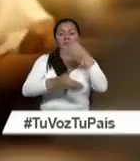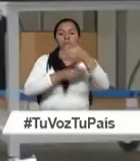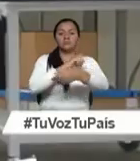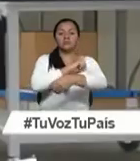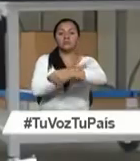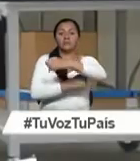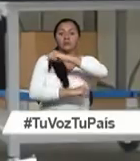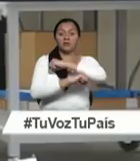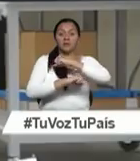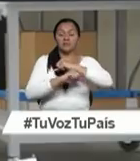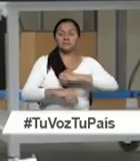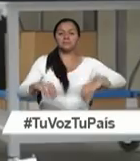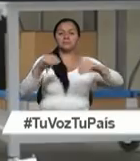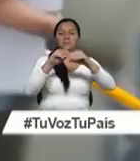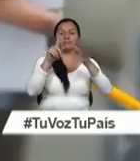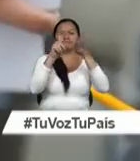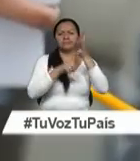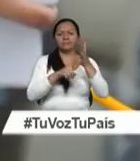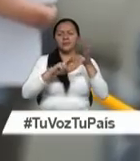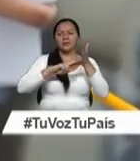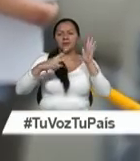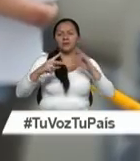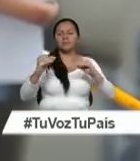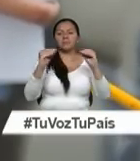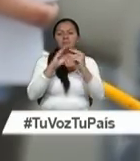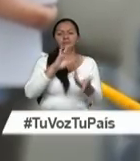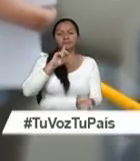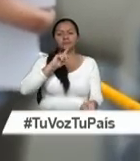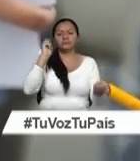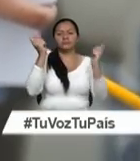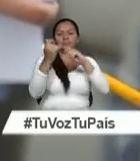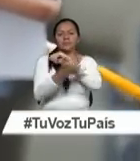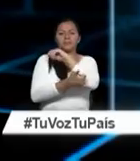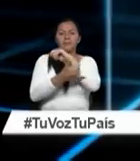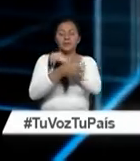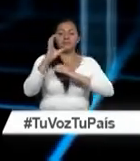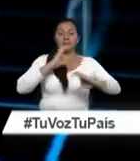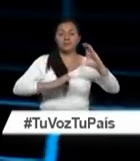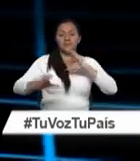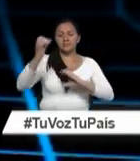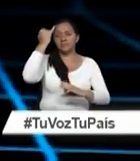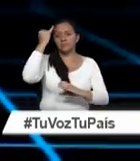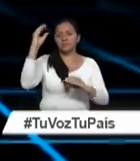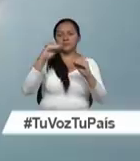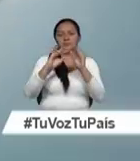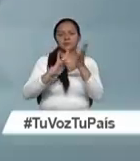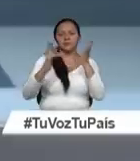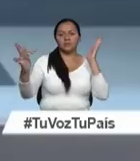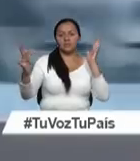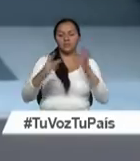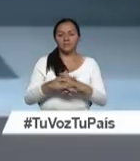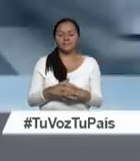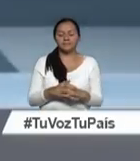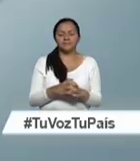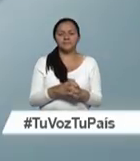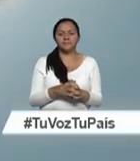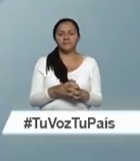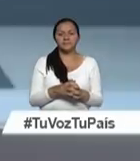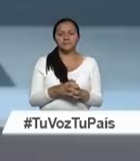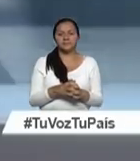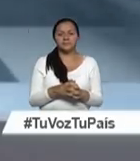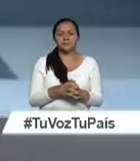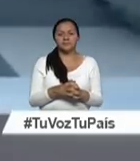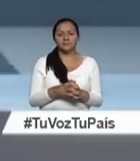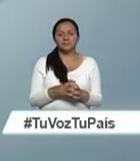trabajo para romper esa dependencia tecnológica y convertirnos en un país de ciencia, innovación y tecnología. Caterina Morejón,